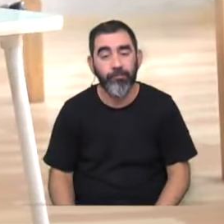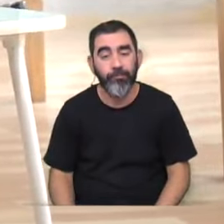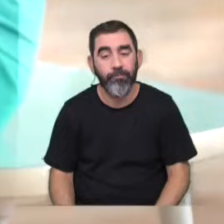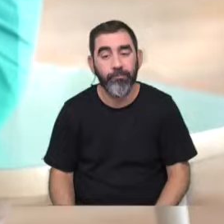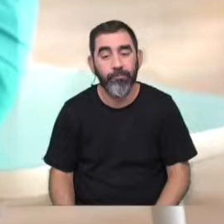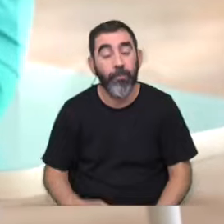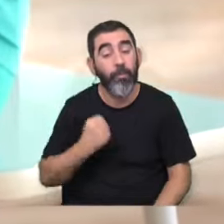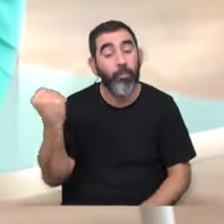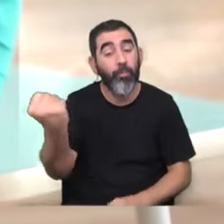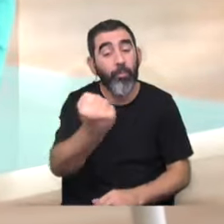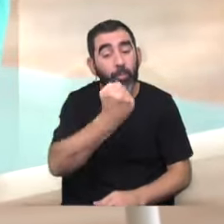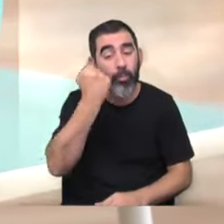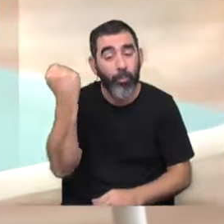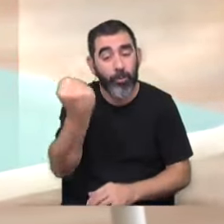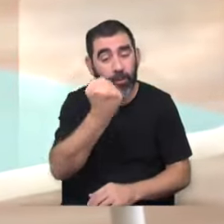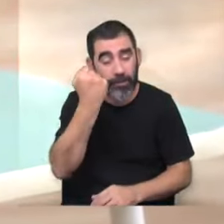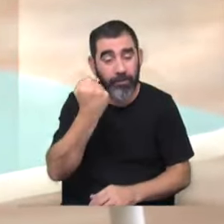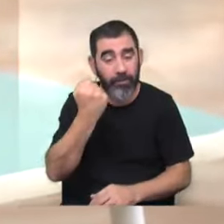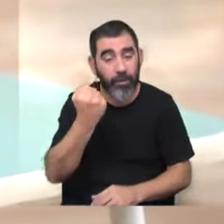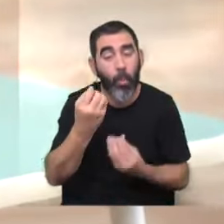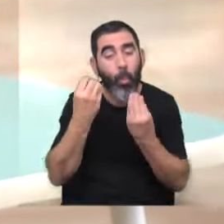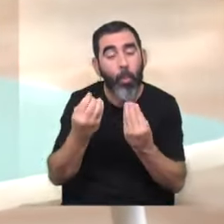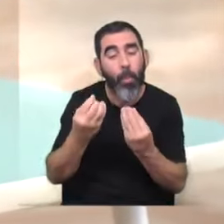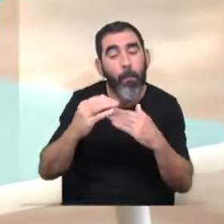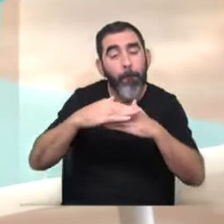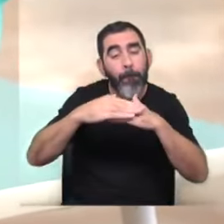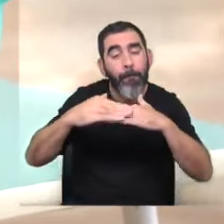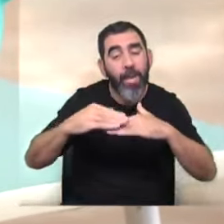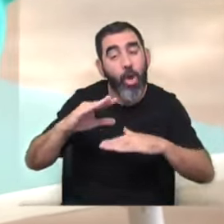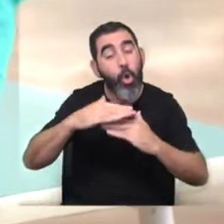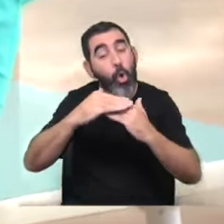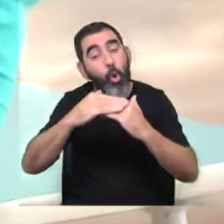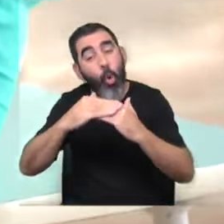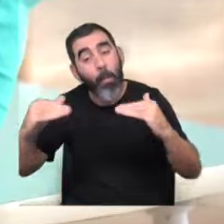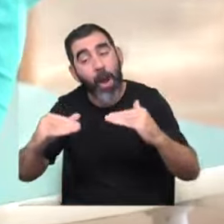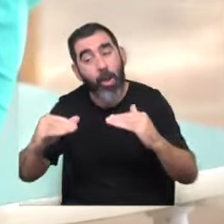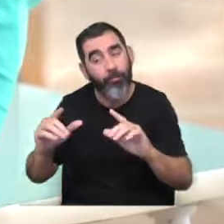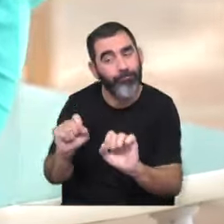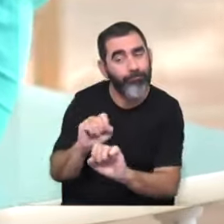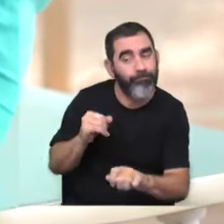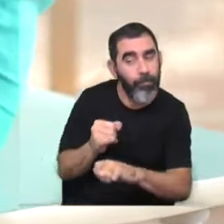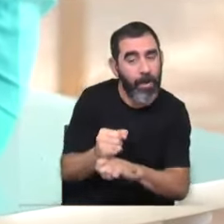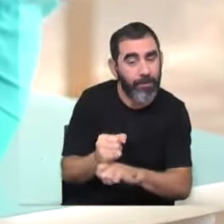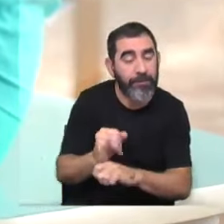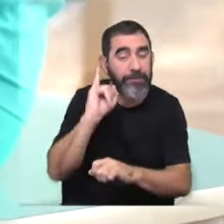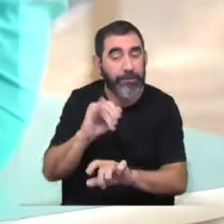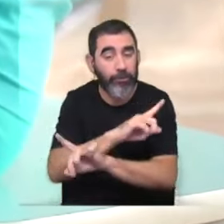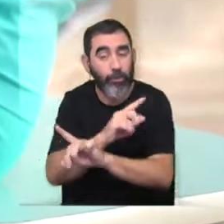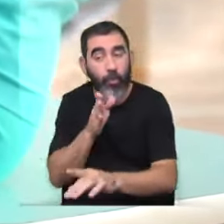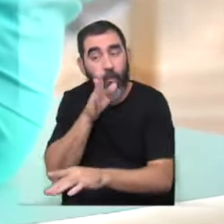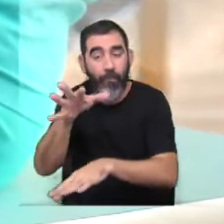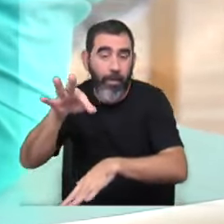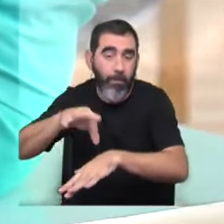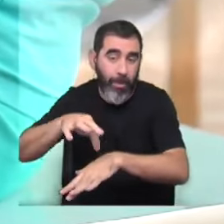Es muy importante poder determinar cuando un pie plano es normal y cuando no, porque esto es lo que nos va a determinar si tenemos que consultar o no